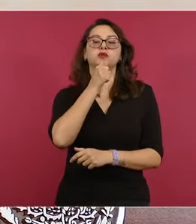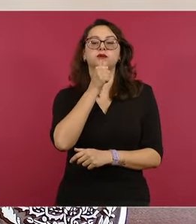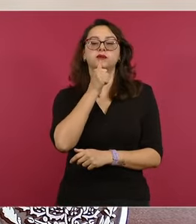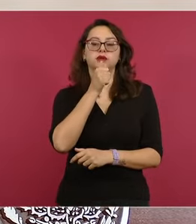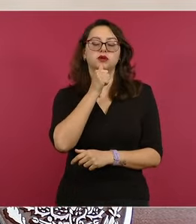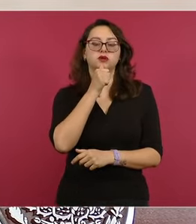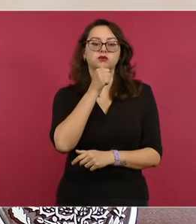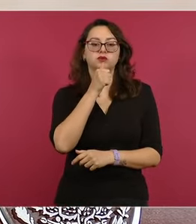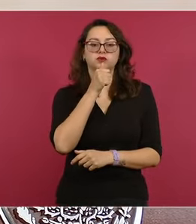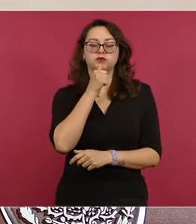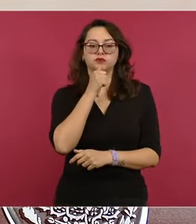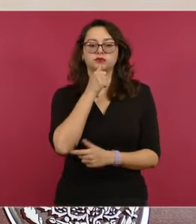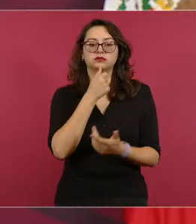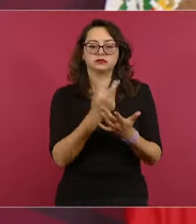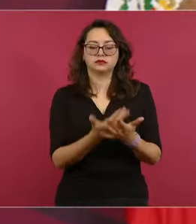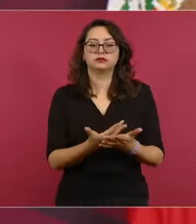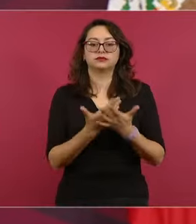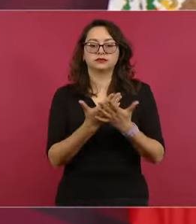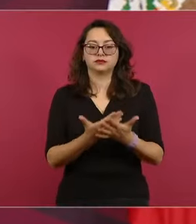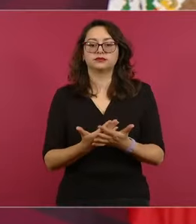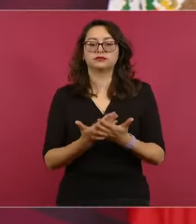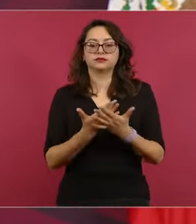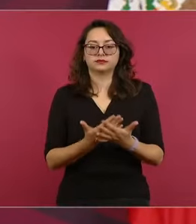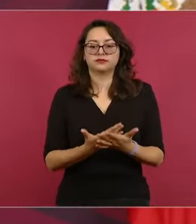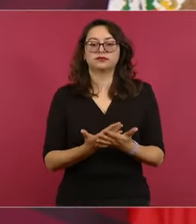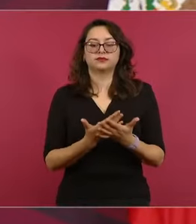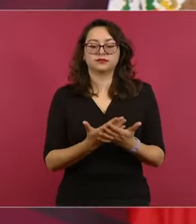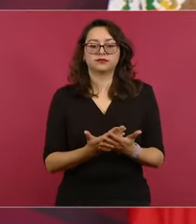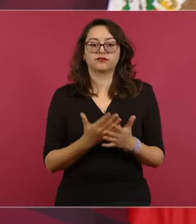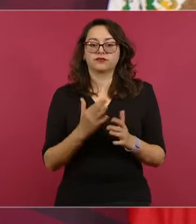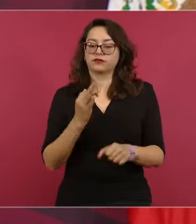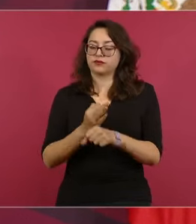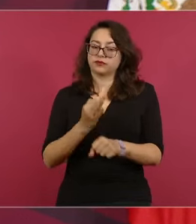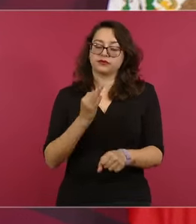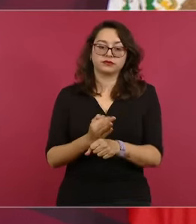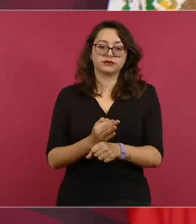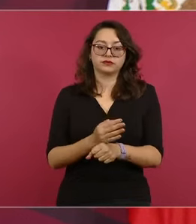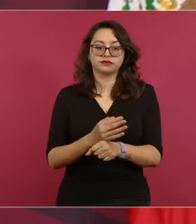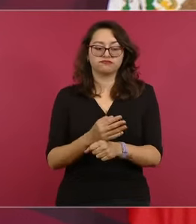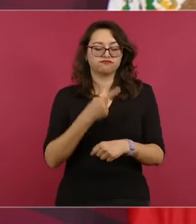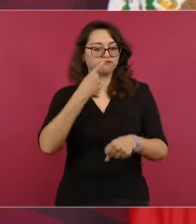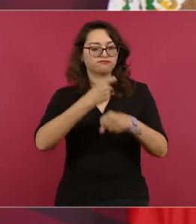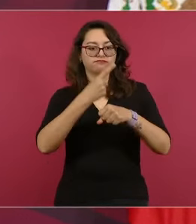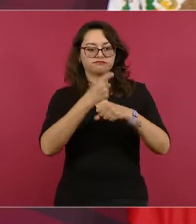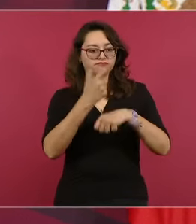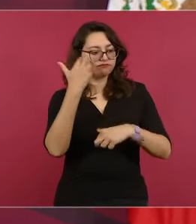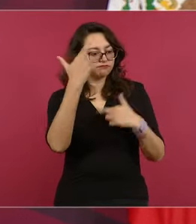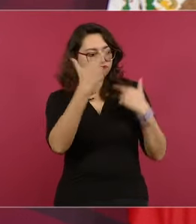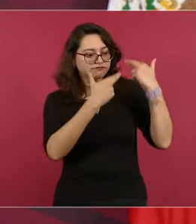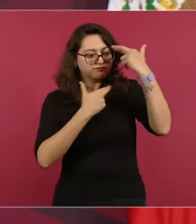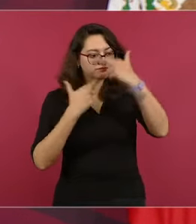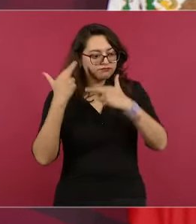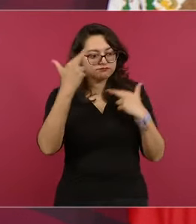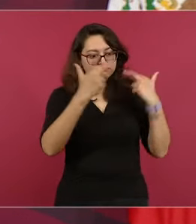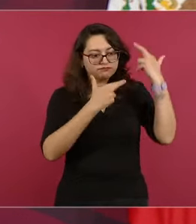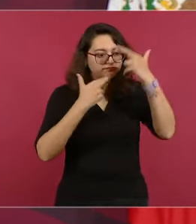un plan específico, nada más es el dictamen sobre los